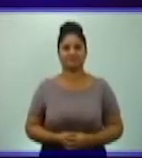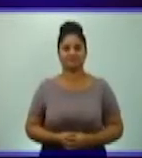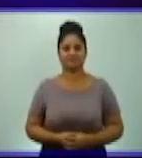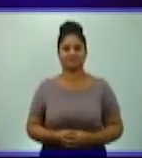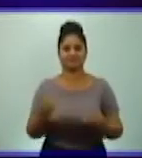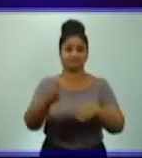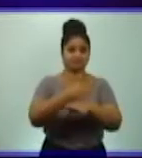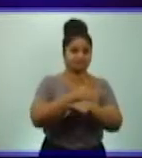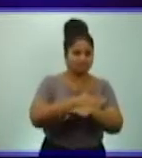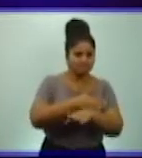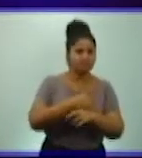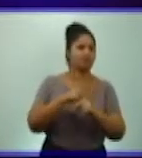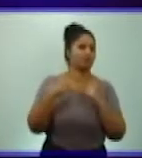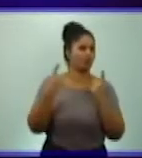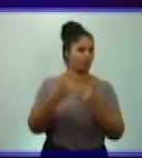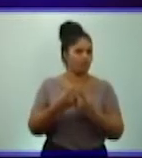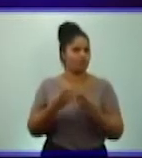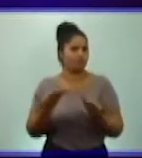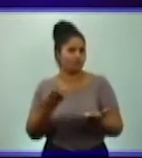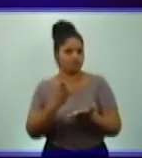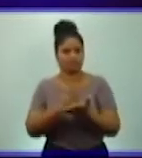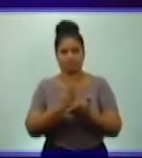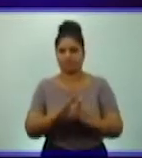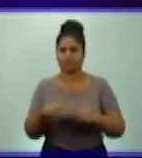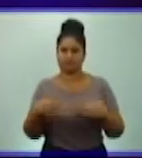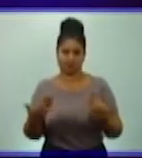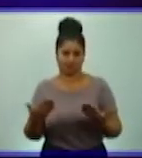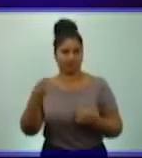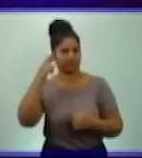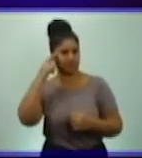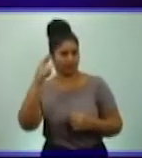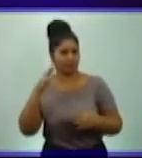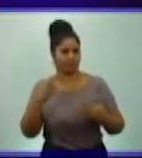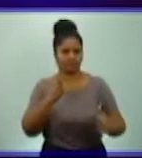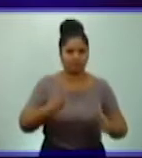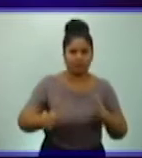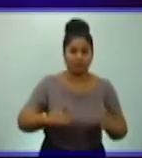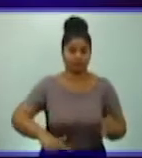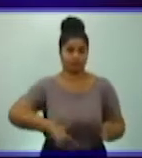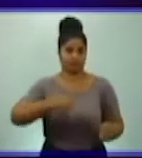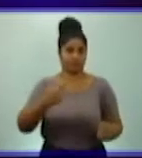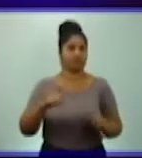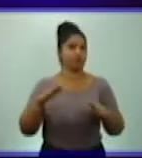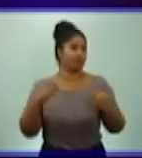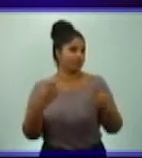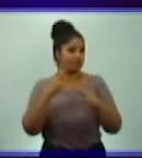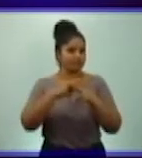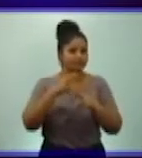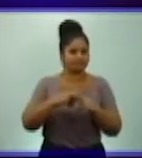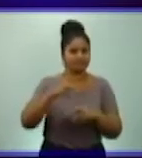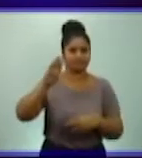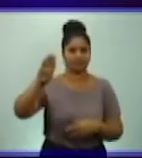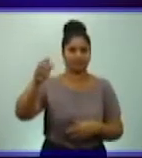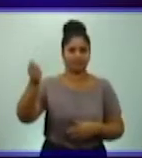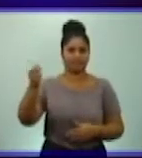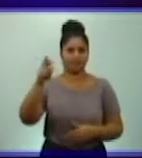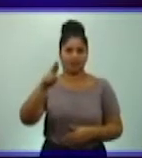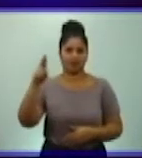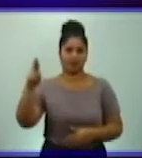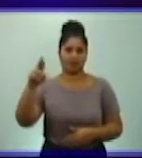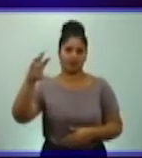estudio del barroco, este movimiento que les dije que es un movimiento artístico fastuoso, artificioso y